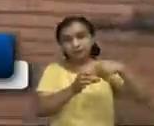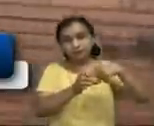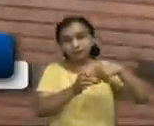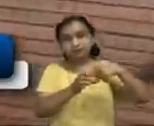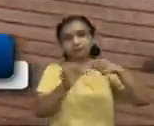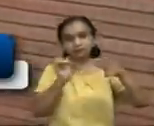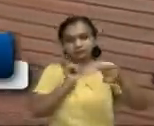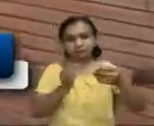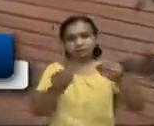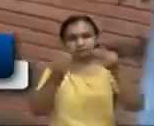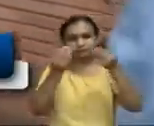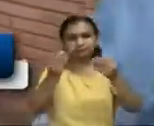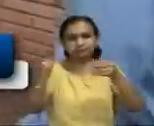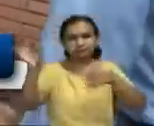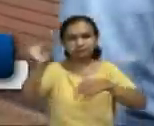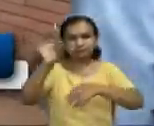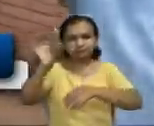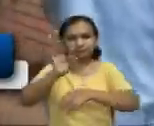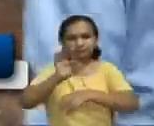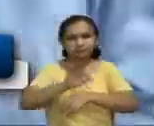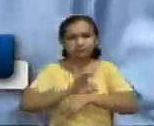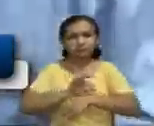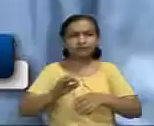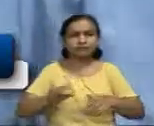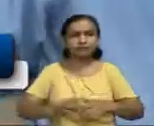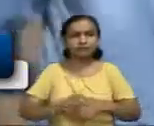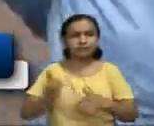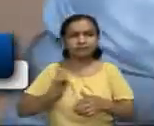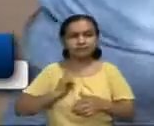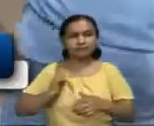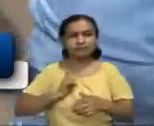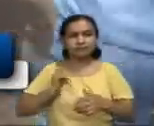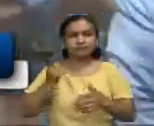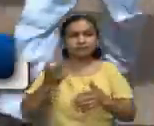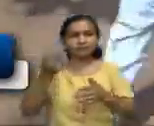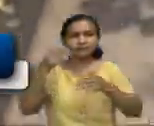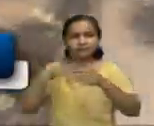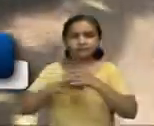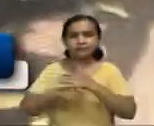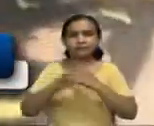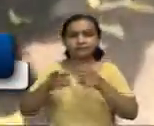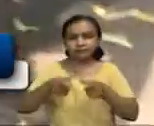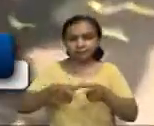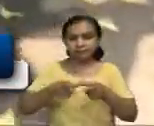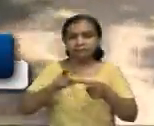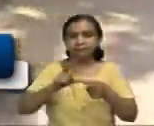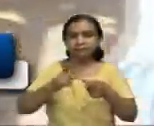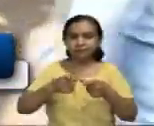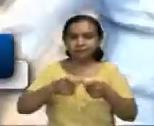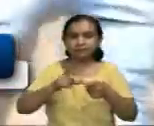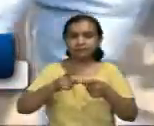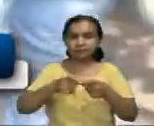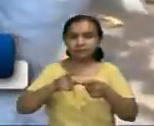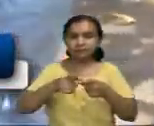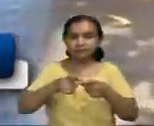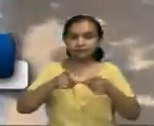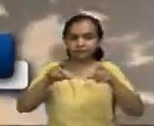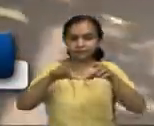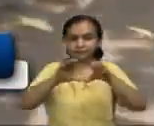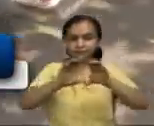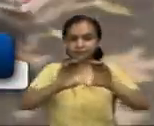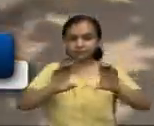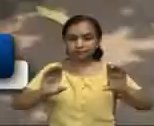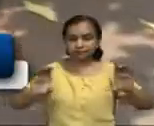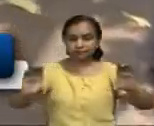hemos encontrado criaderos. A veces también hemos encontrado criaderos dentro del inodoro. O en la taza, o en el